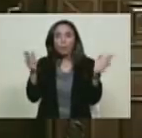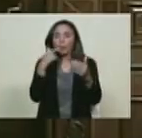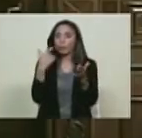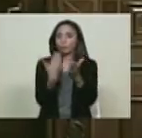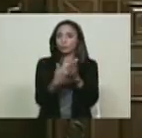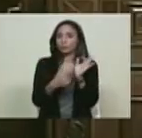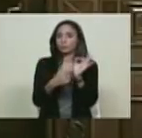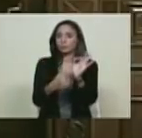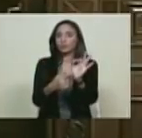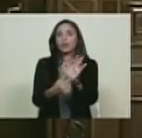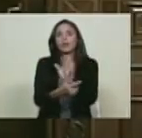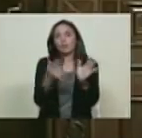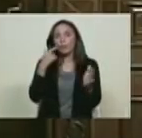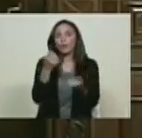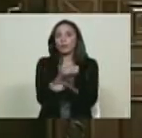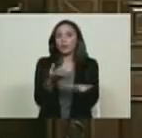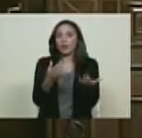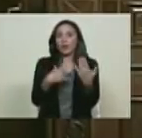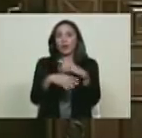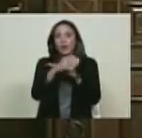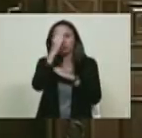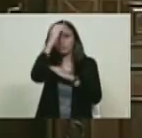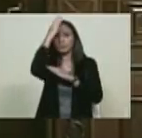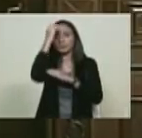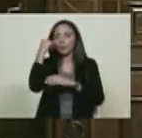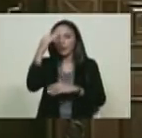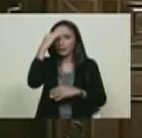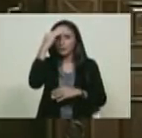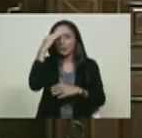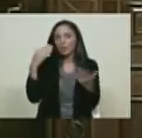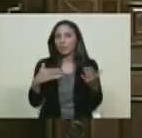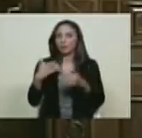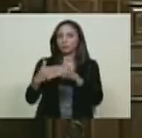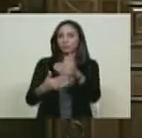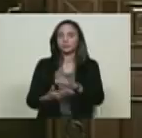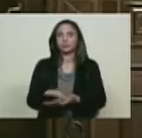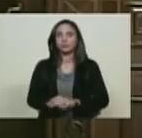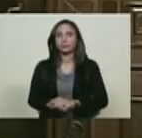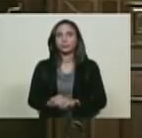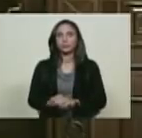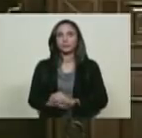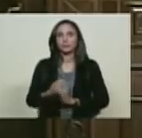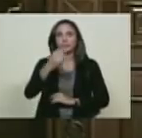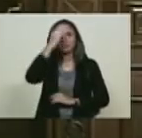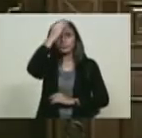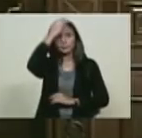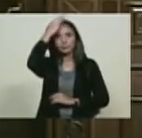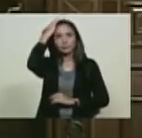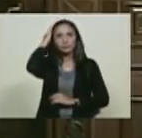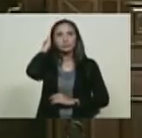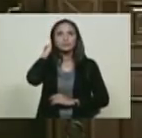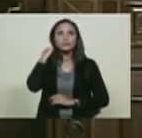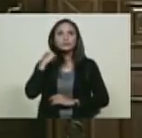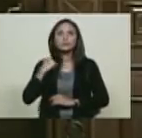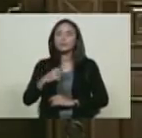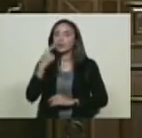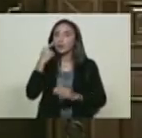elementos de convicción para que nosotros vacunemos a nuestra amada